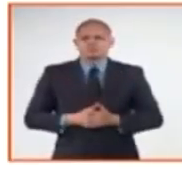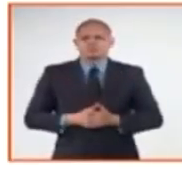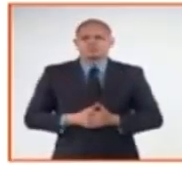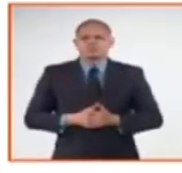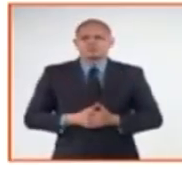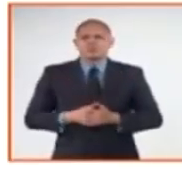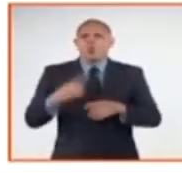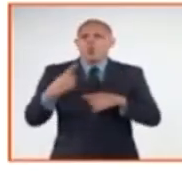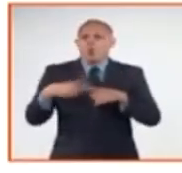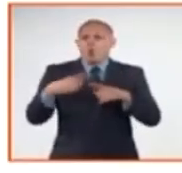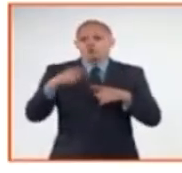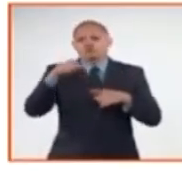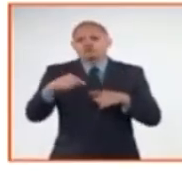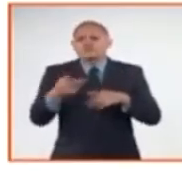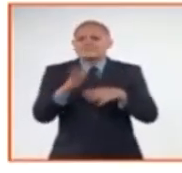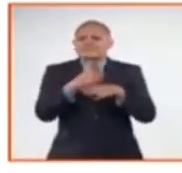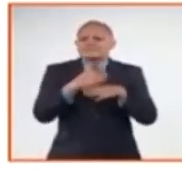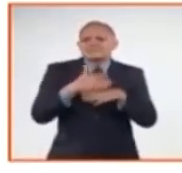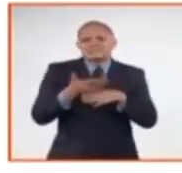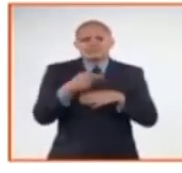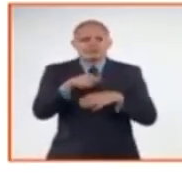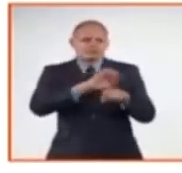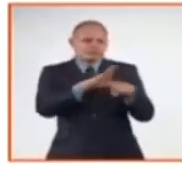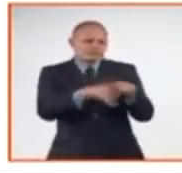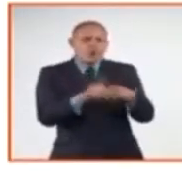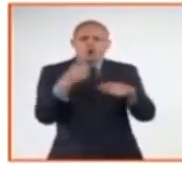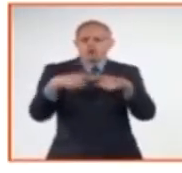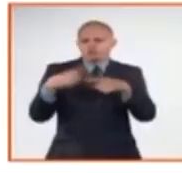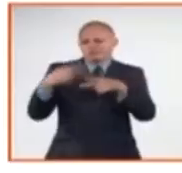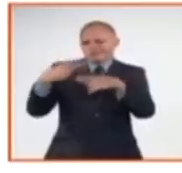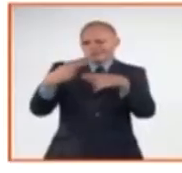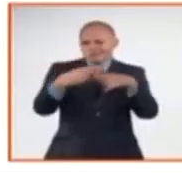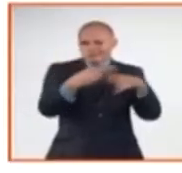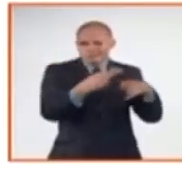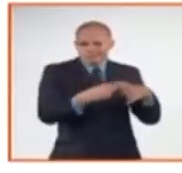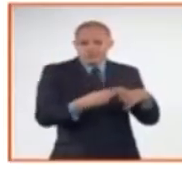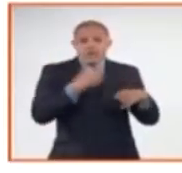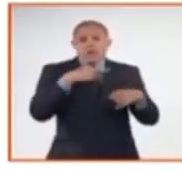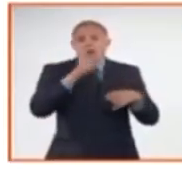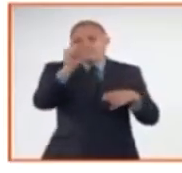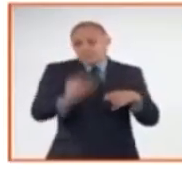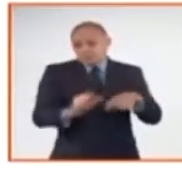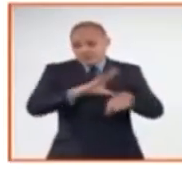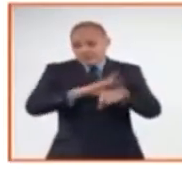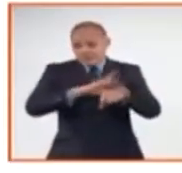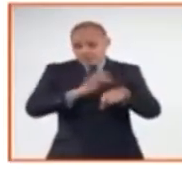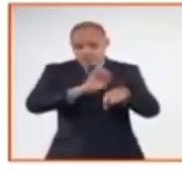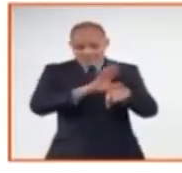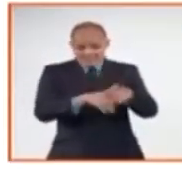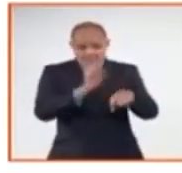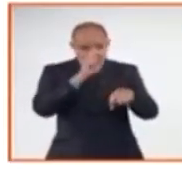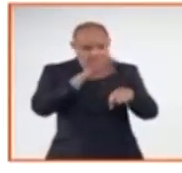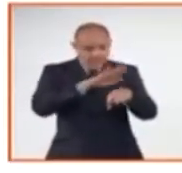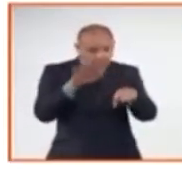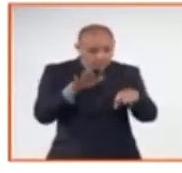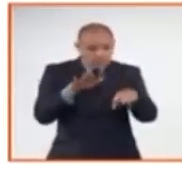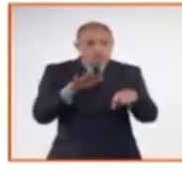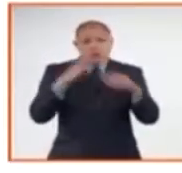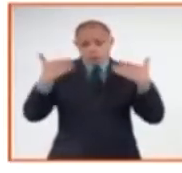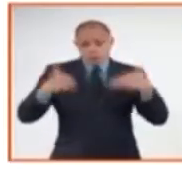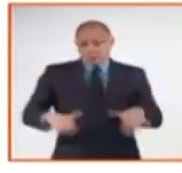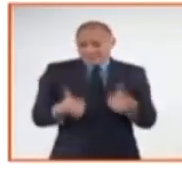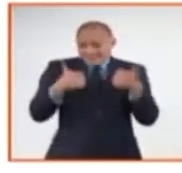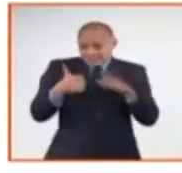diferentes cepas o sea se individuos lo convaleciente que se estimularon contra con la con